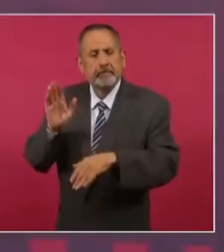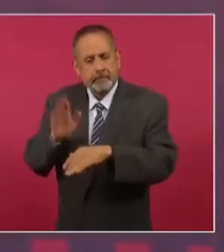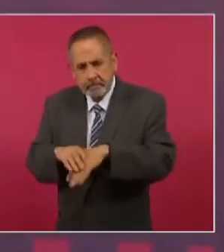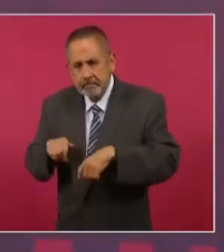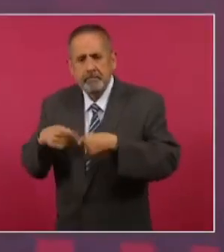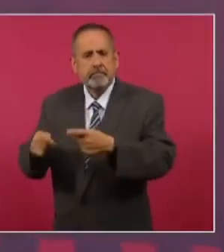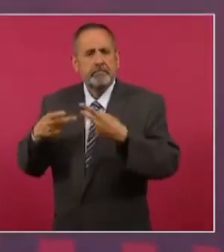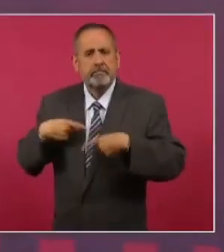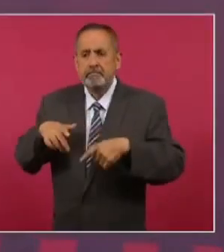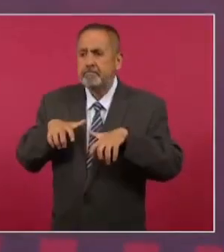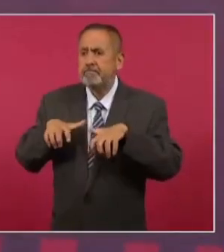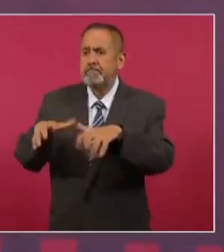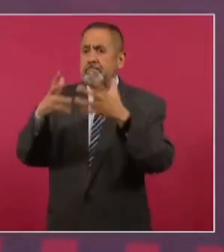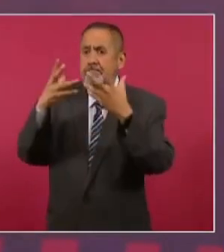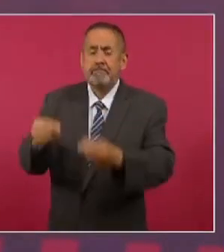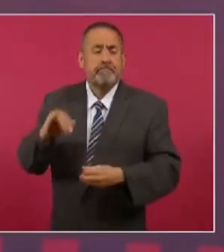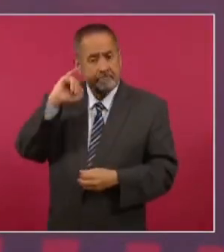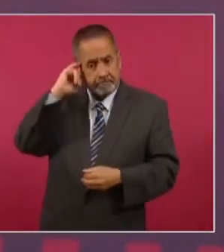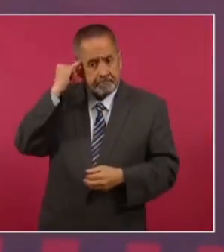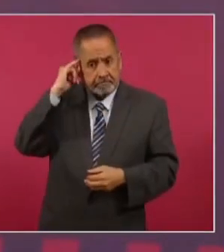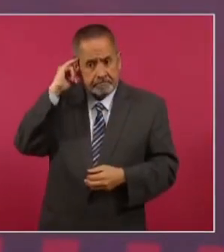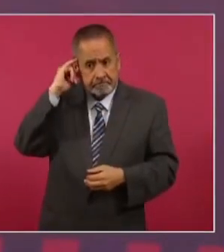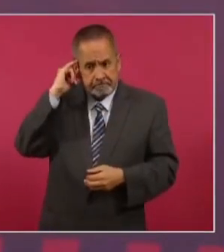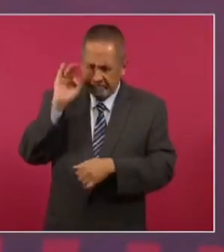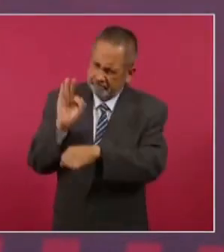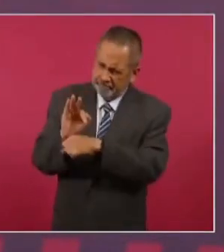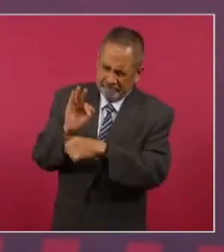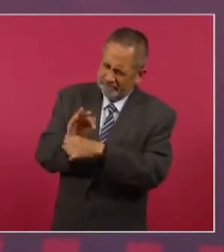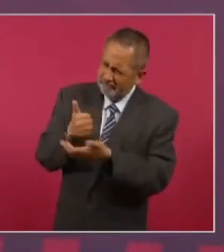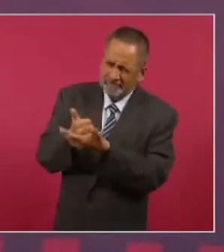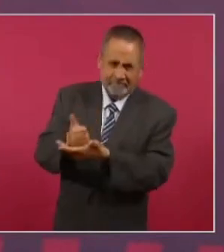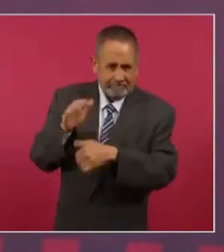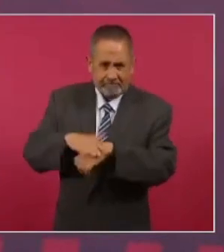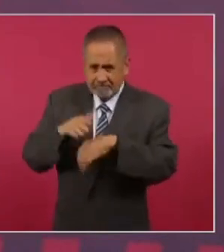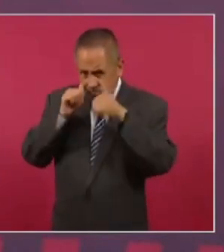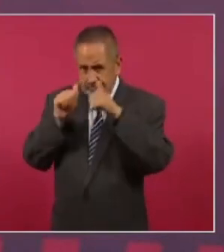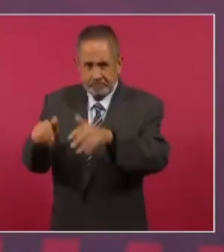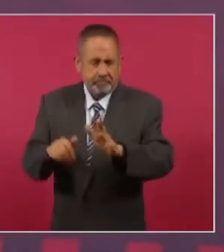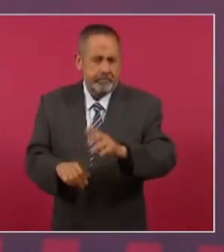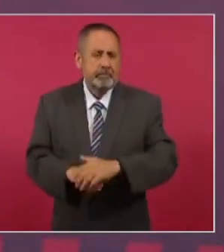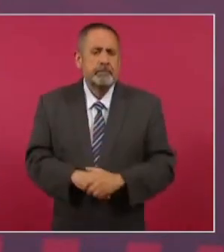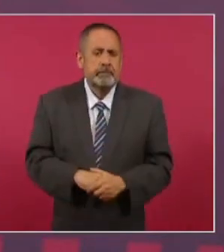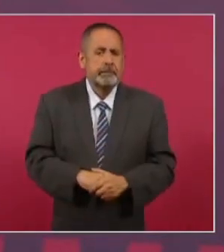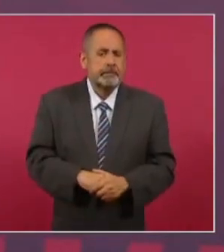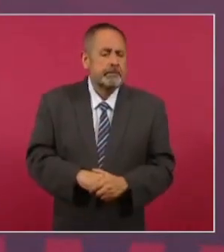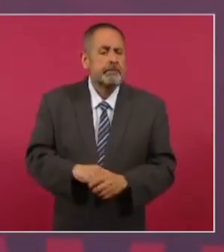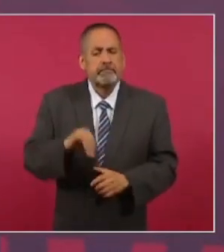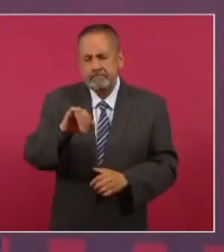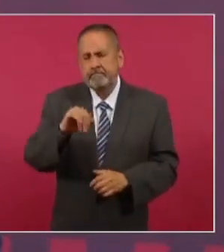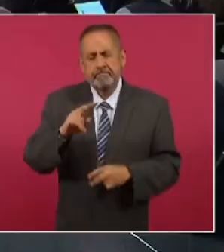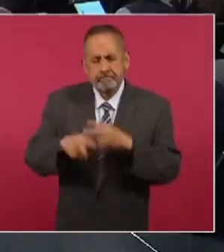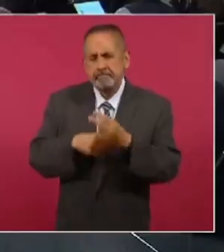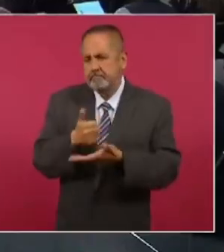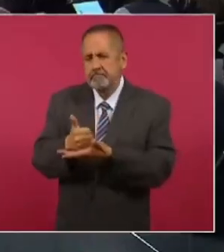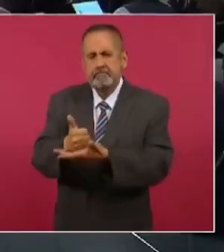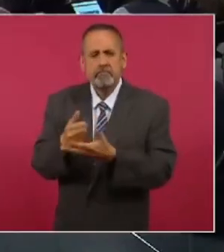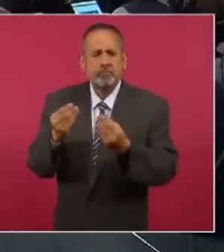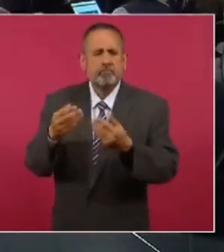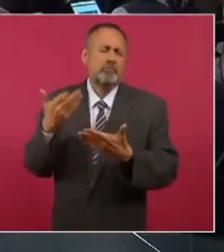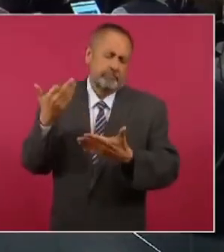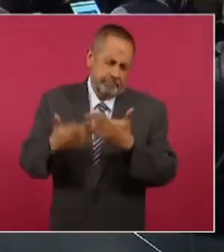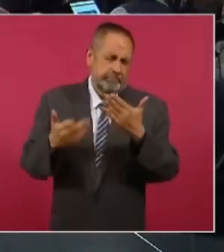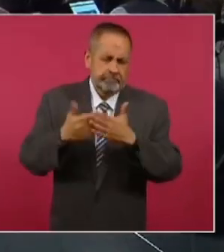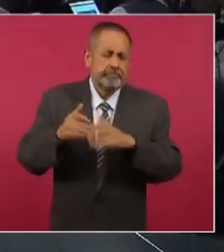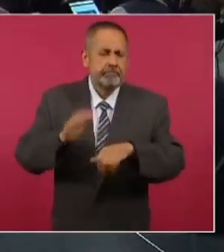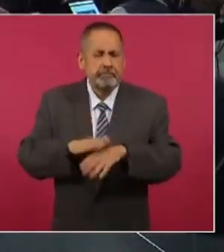población indígena entonces sí estamos ayudando mucho falta